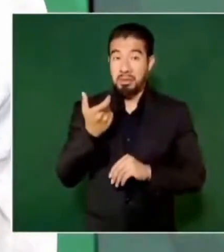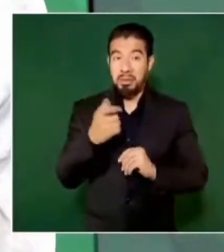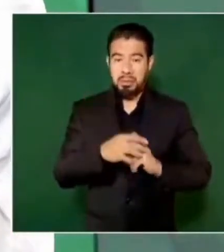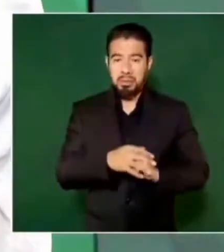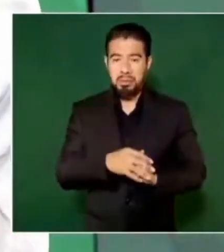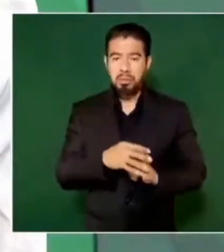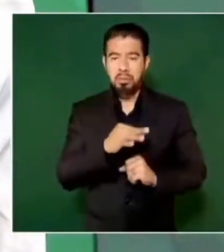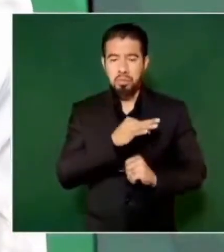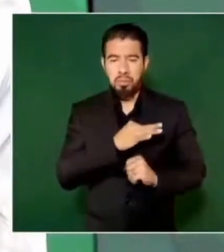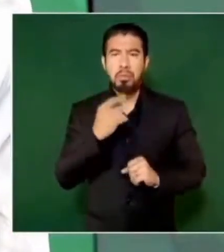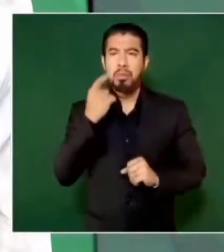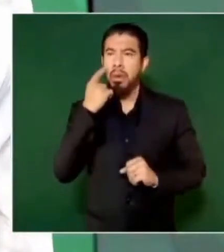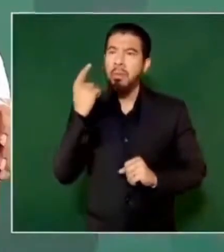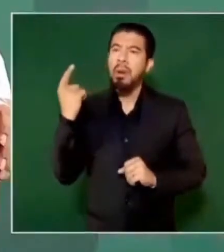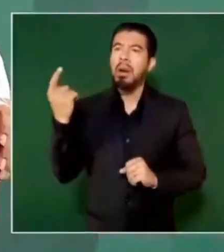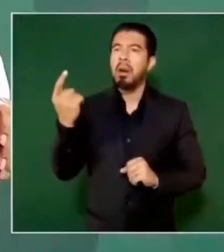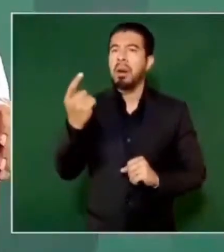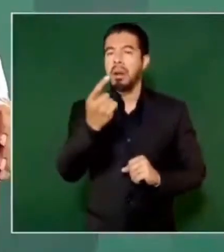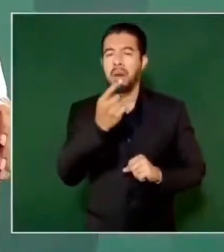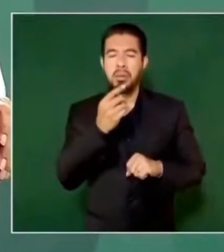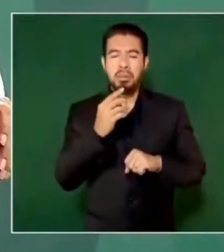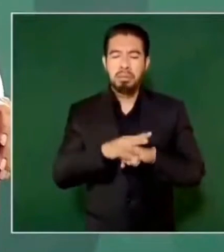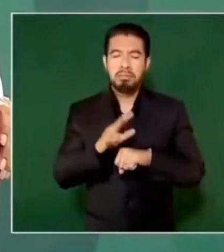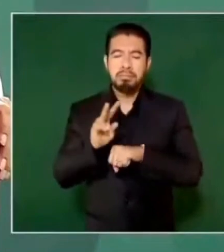hagan una revisión de todas las